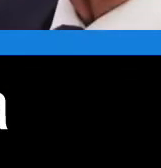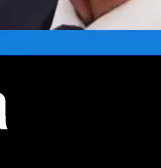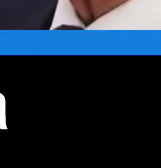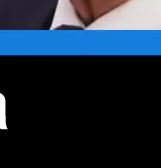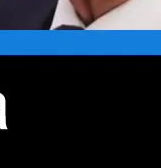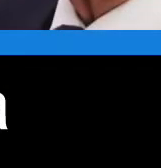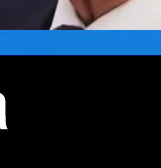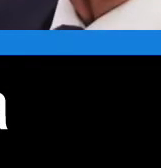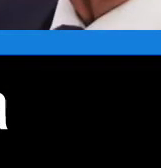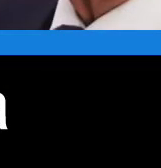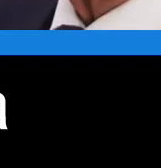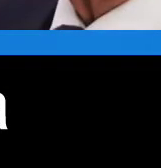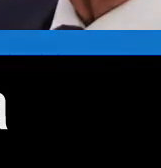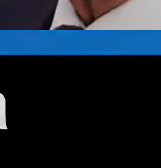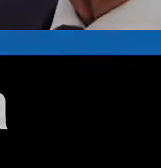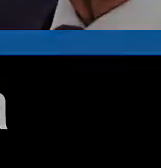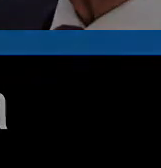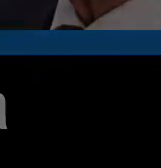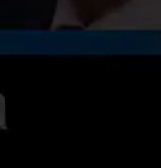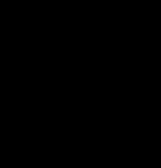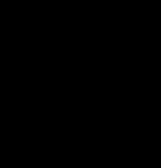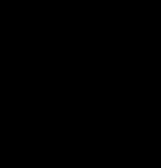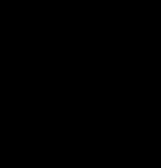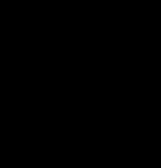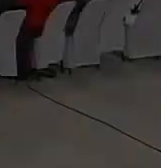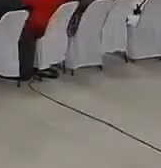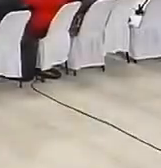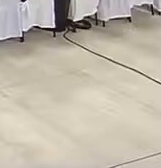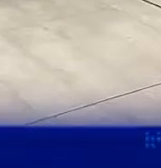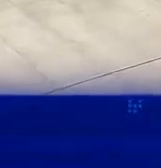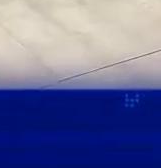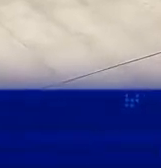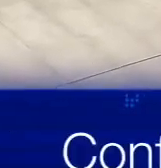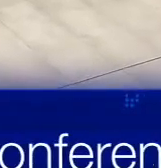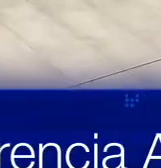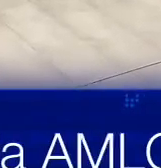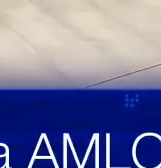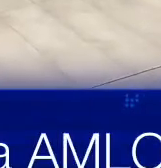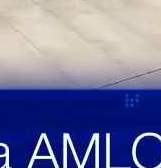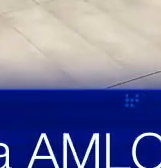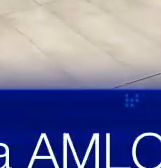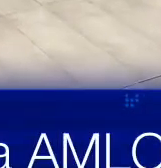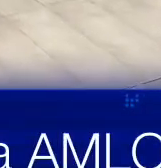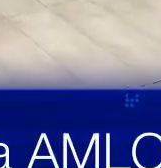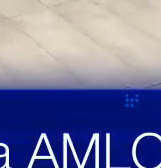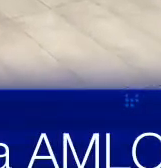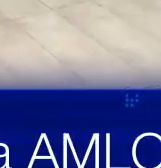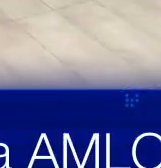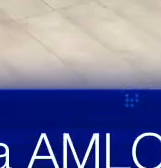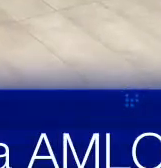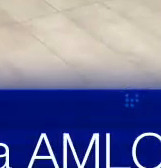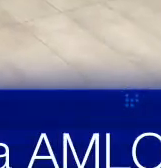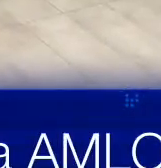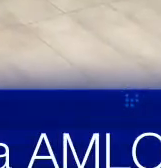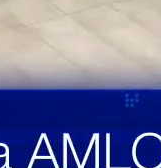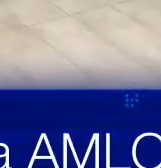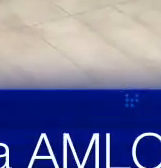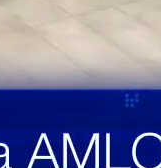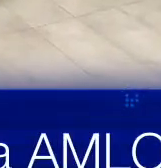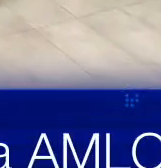En la conferencia de hoy, el presidente Andrés Manuel López Obrador, Gabinete de Seguridad Monterrey. El día de